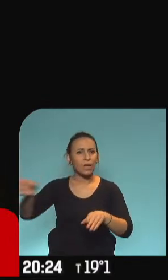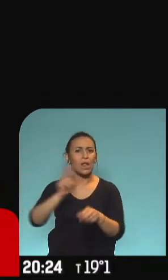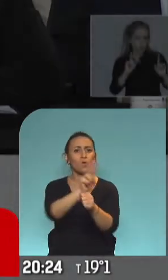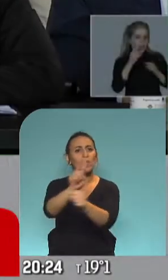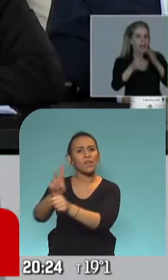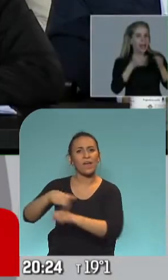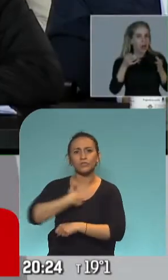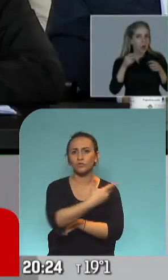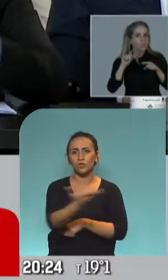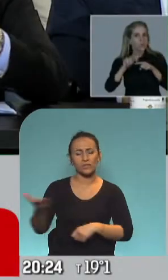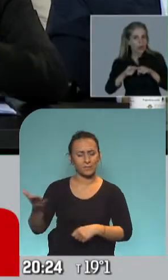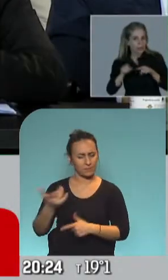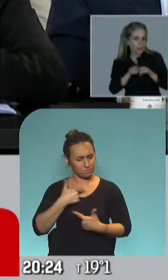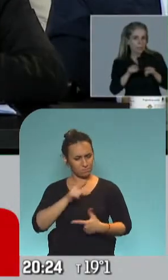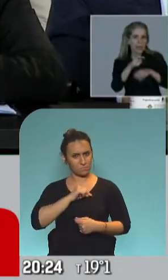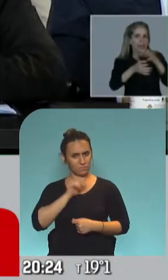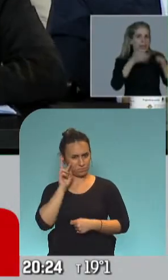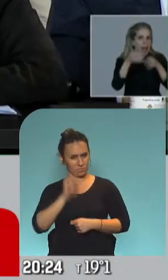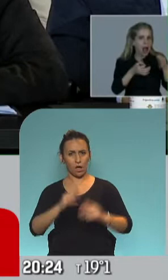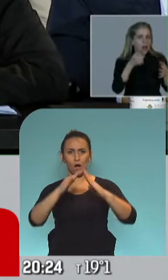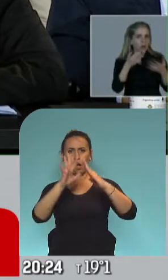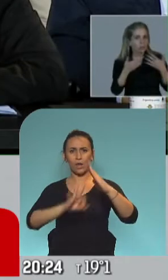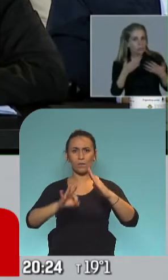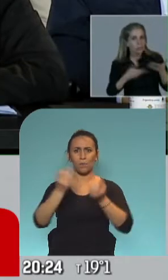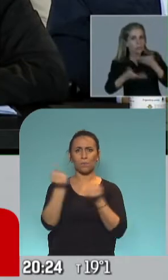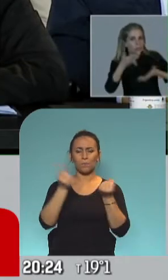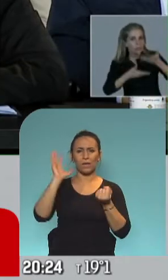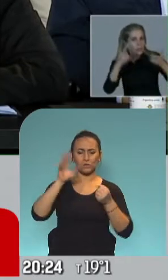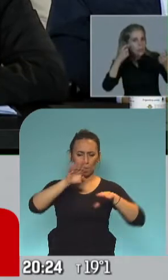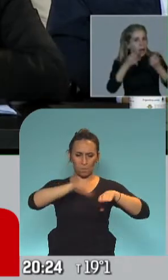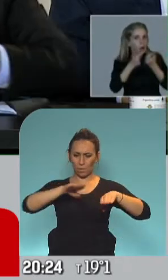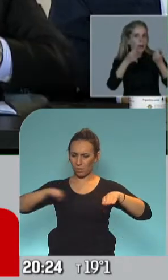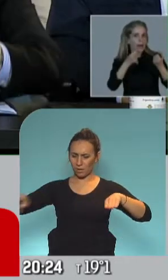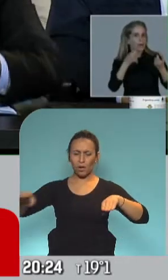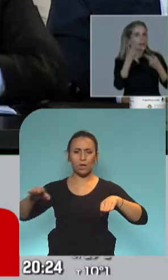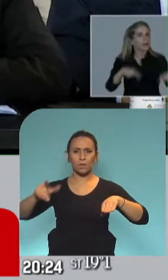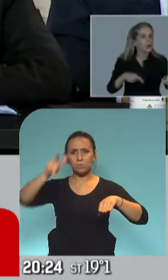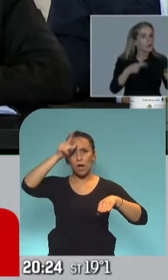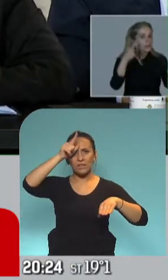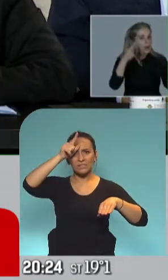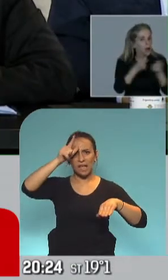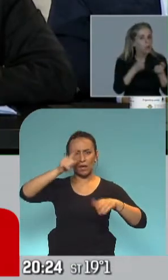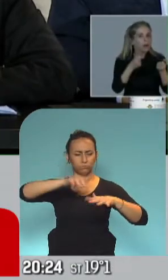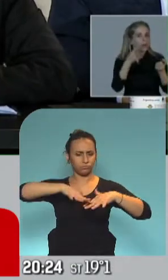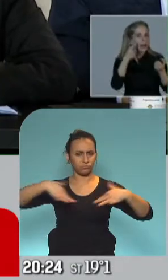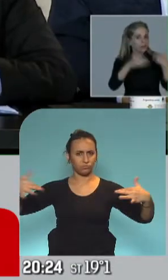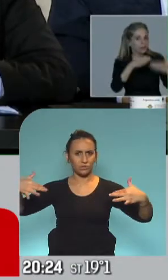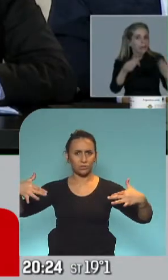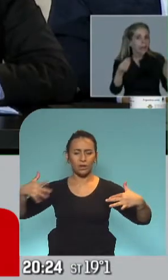con un montón de policías en actividad, armados, en un acto que está